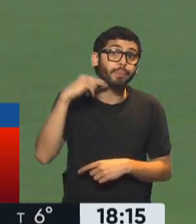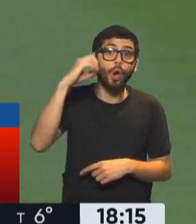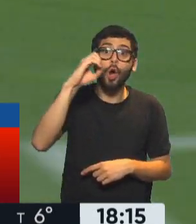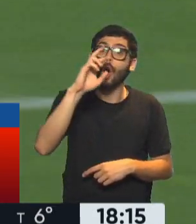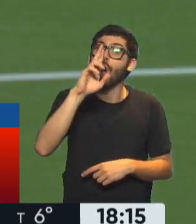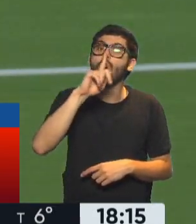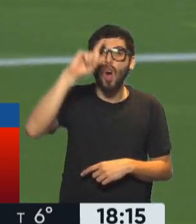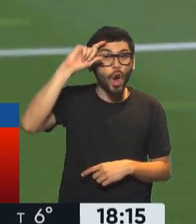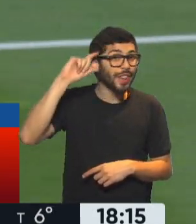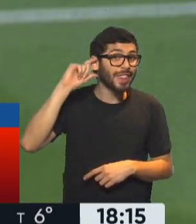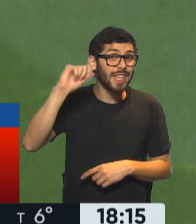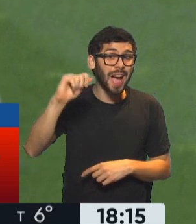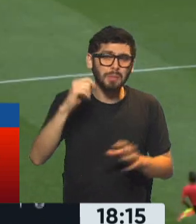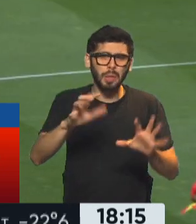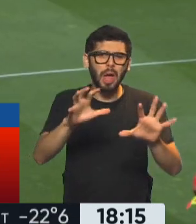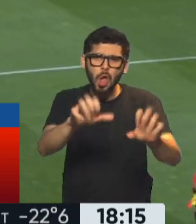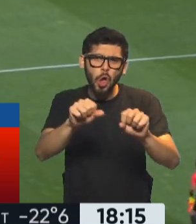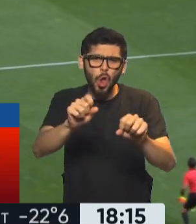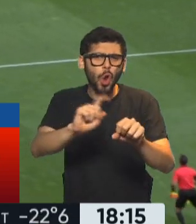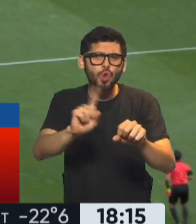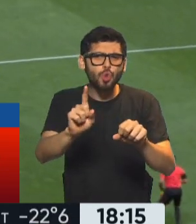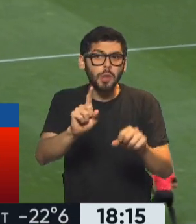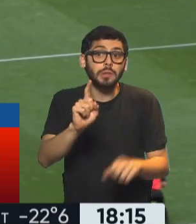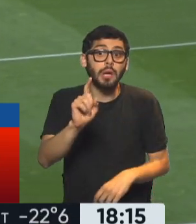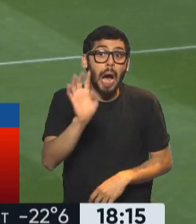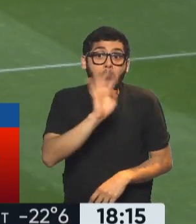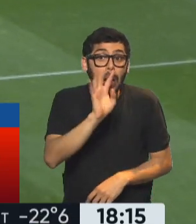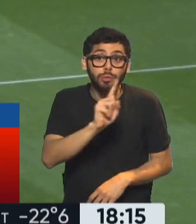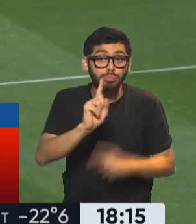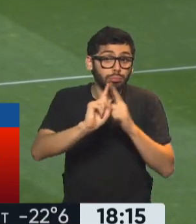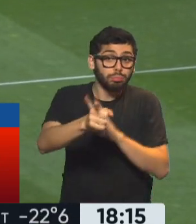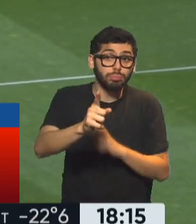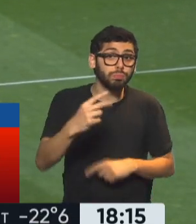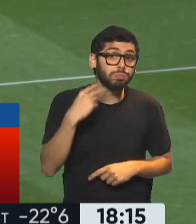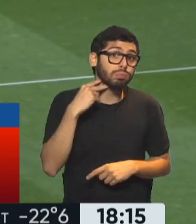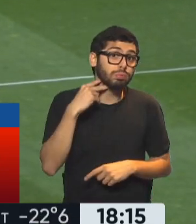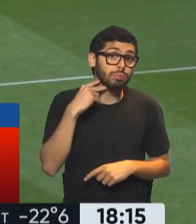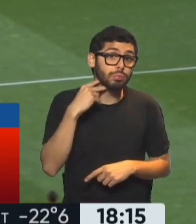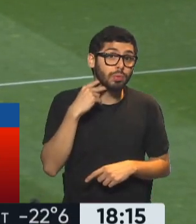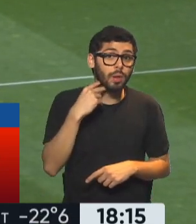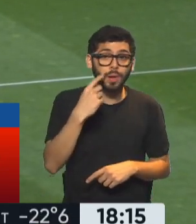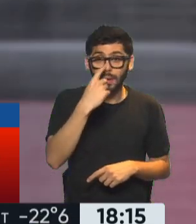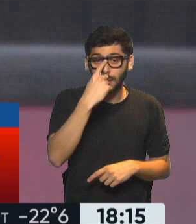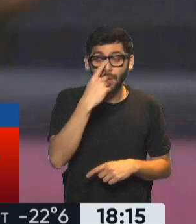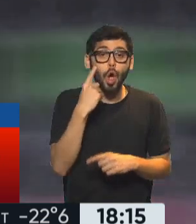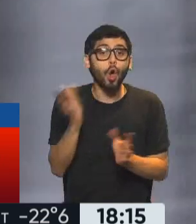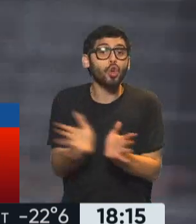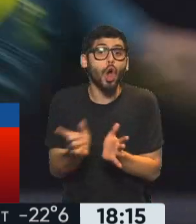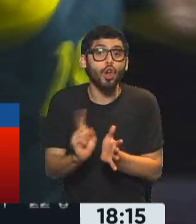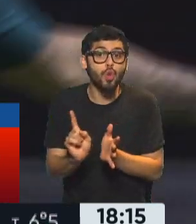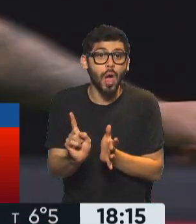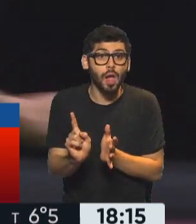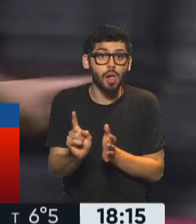una amarilla por eso saber que ni siquiera fue un agarrón y además eso si la pelota tampoco tiro